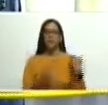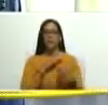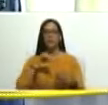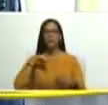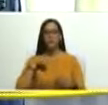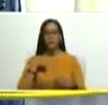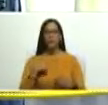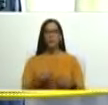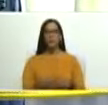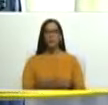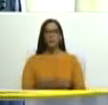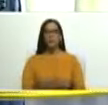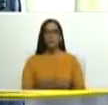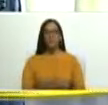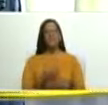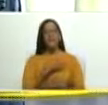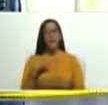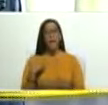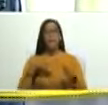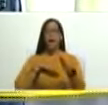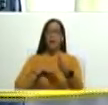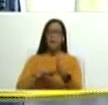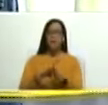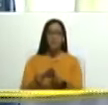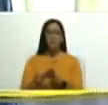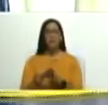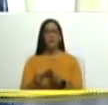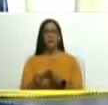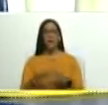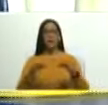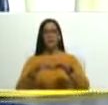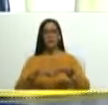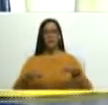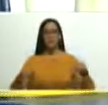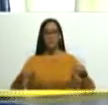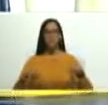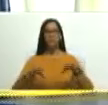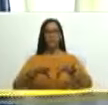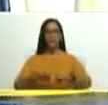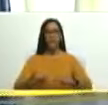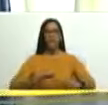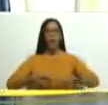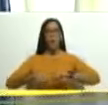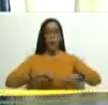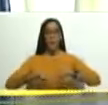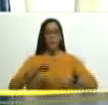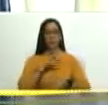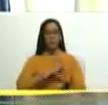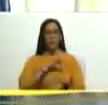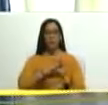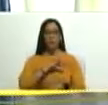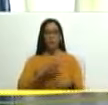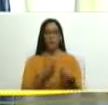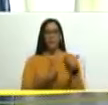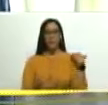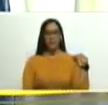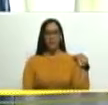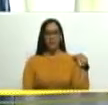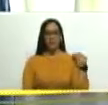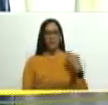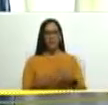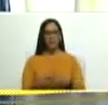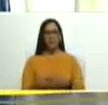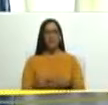nosotros queremos avanzar hacia la territorialización de los movimientos sociales, presidente. Que